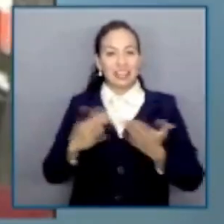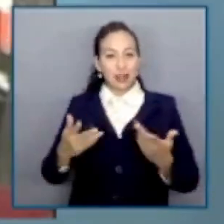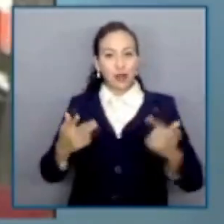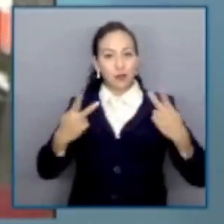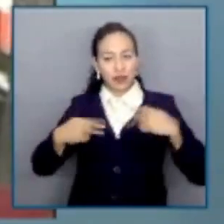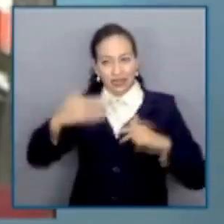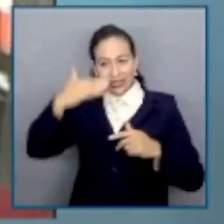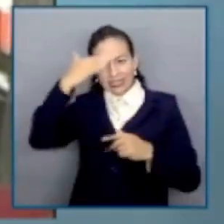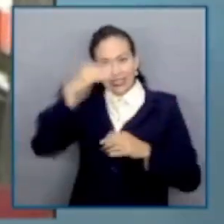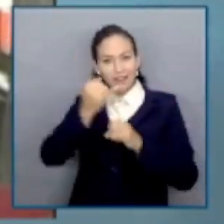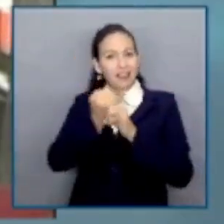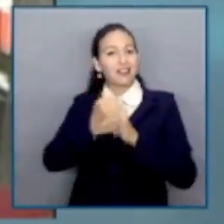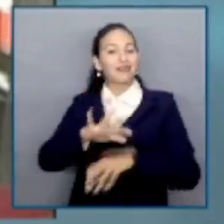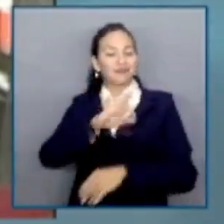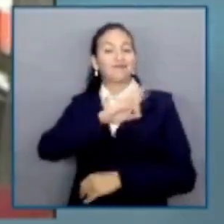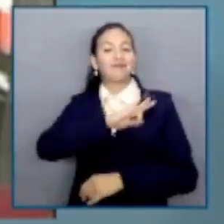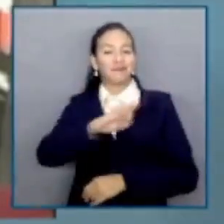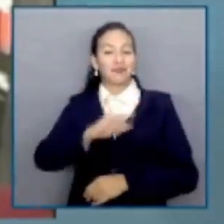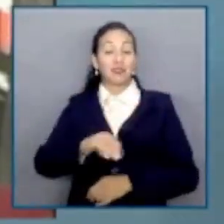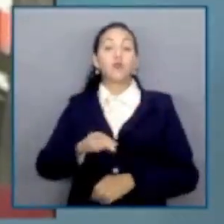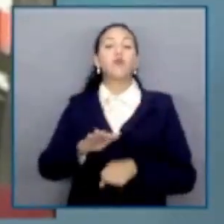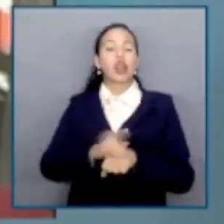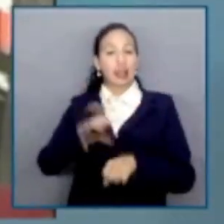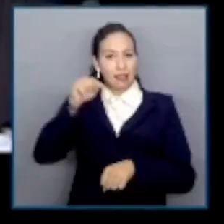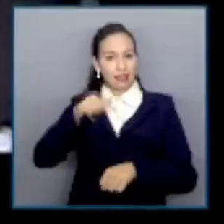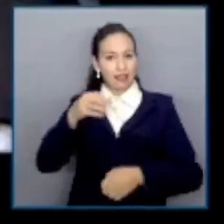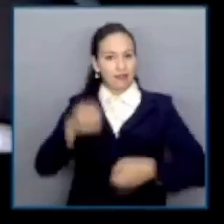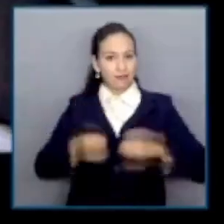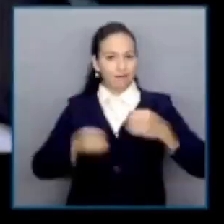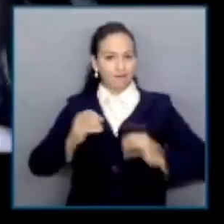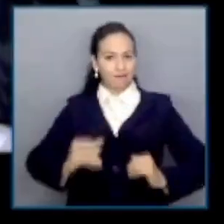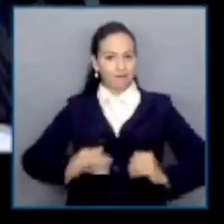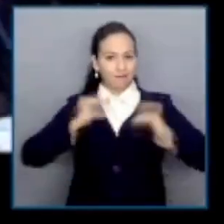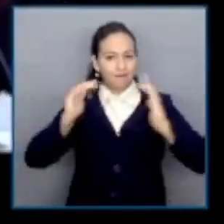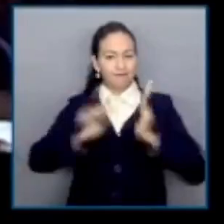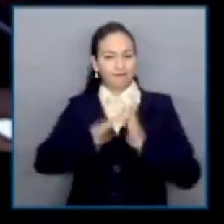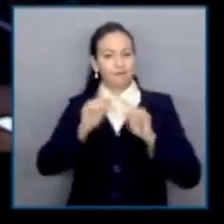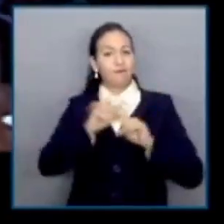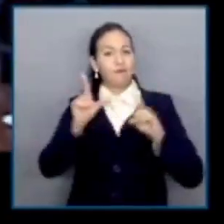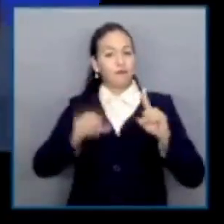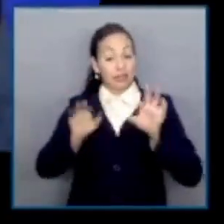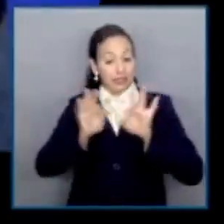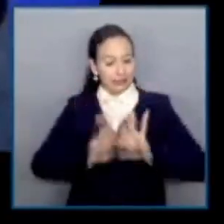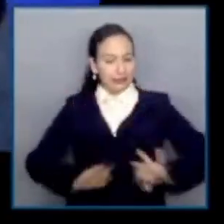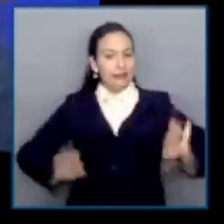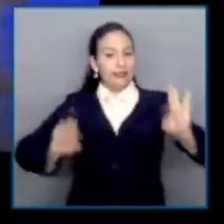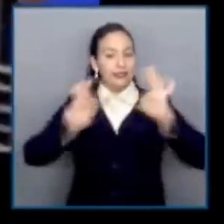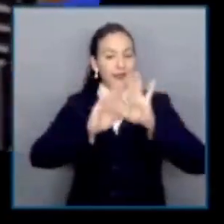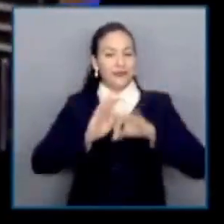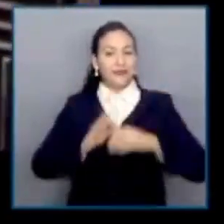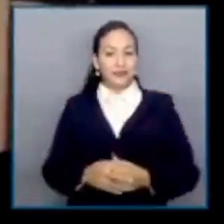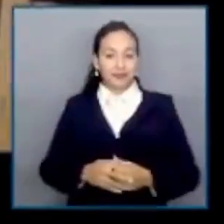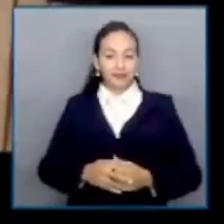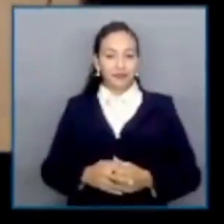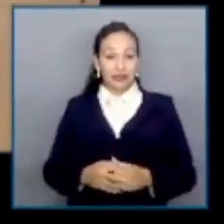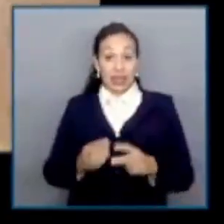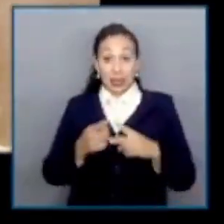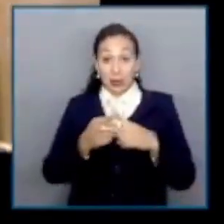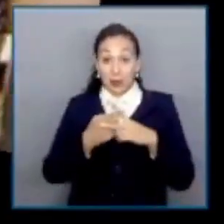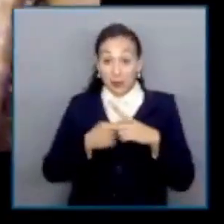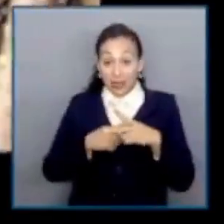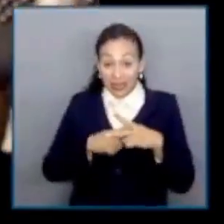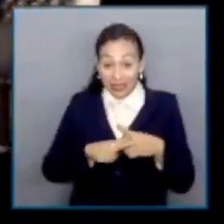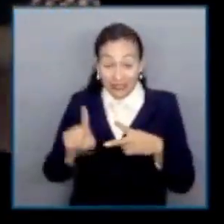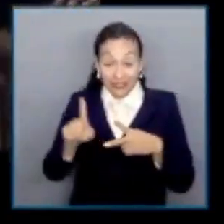de este importante poder judicial de la Federación. Los inicios no fueron fácil para quienes fundaron el canal